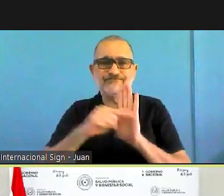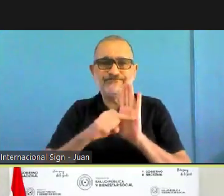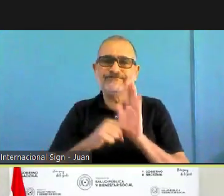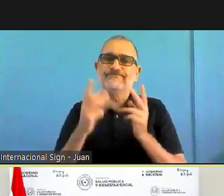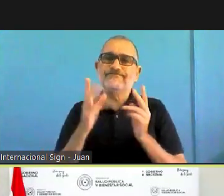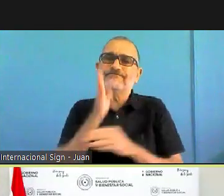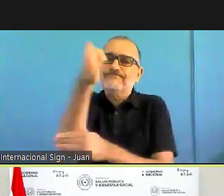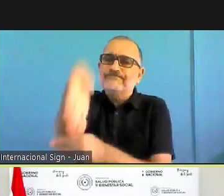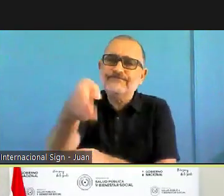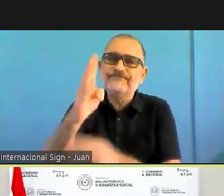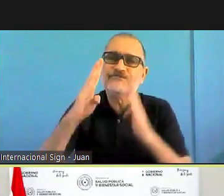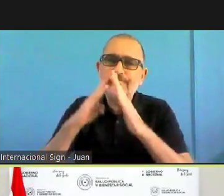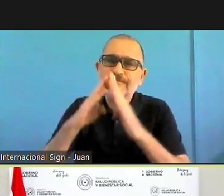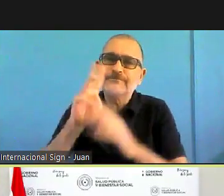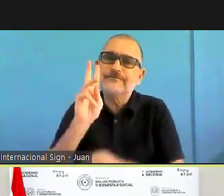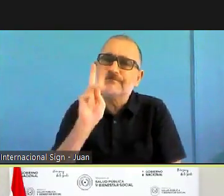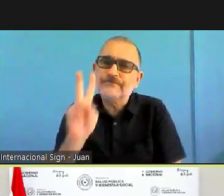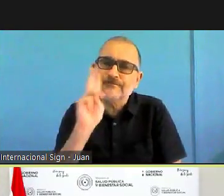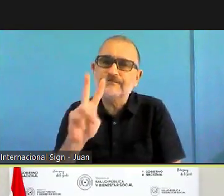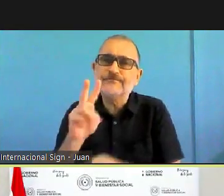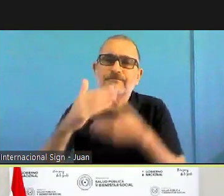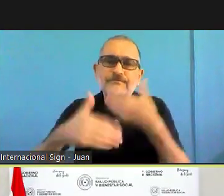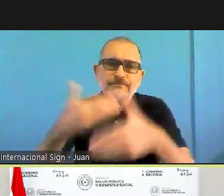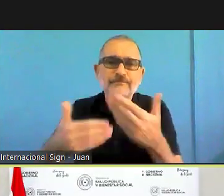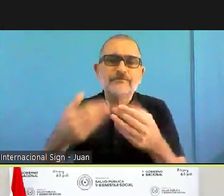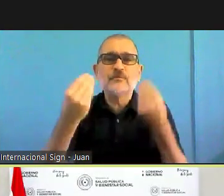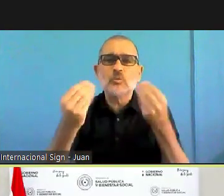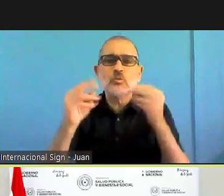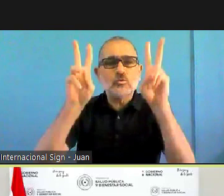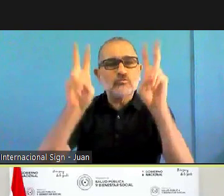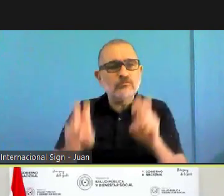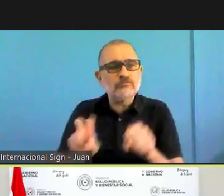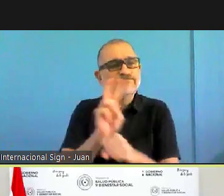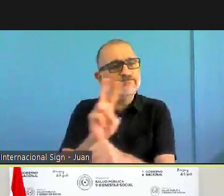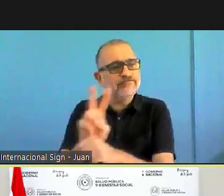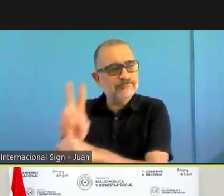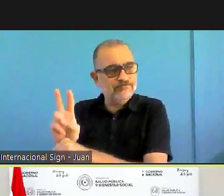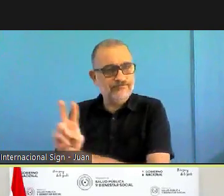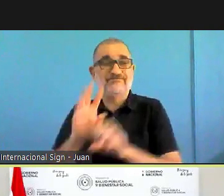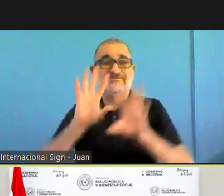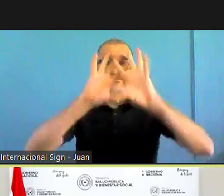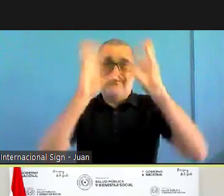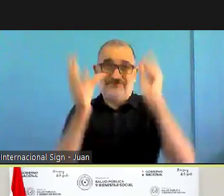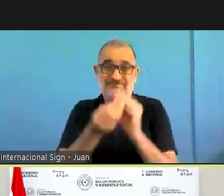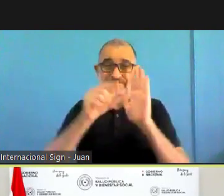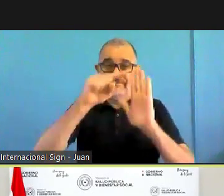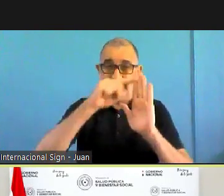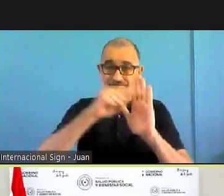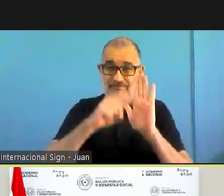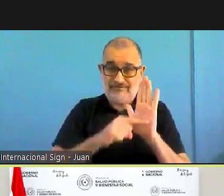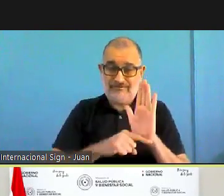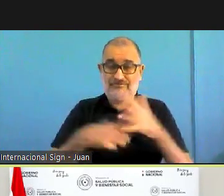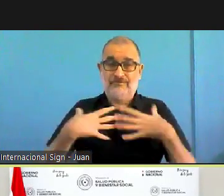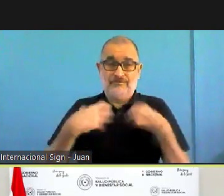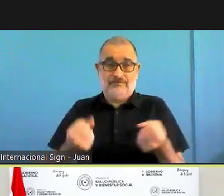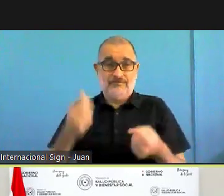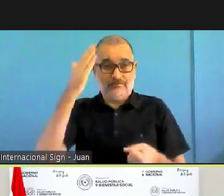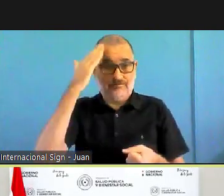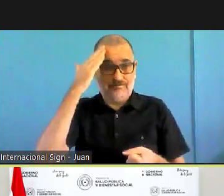gran postergada, digamos, de la salud pública, ha tenido un gran desafío en la pandemia, y de